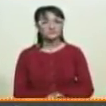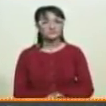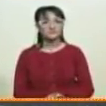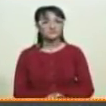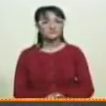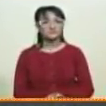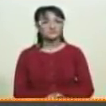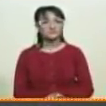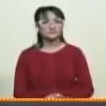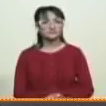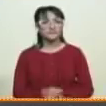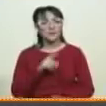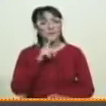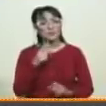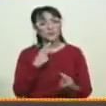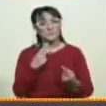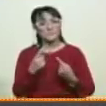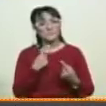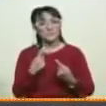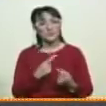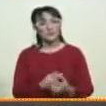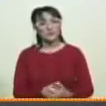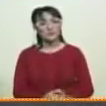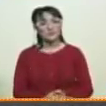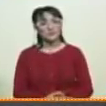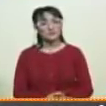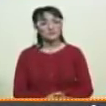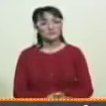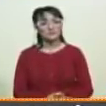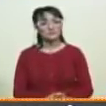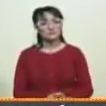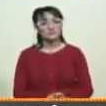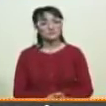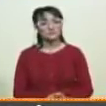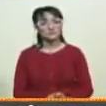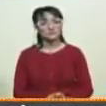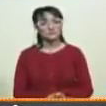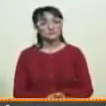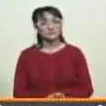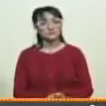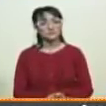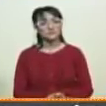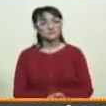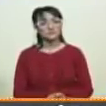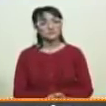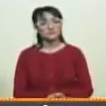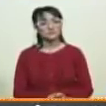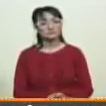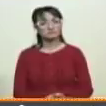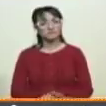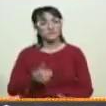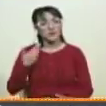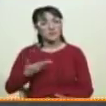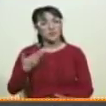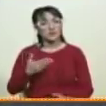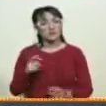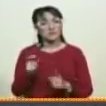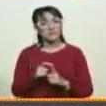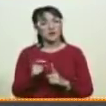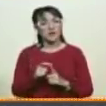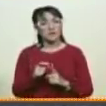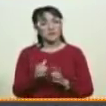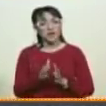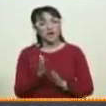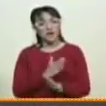Es una pregunta muy periodística, pero una palabra, para mí la palabra esencial antes,